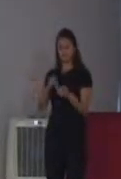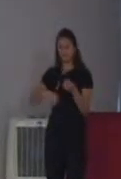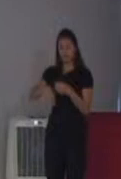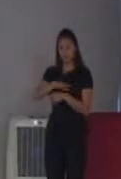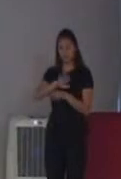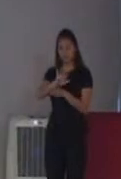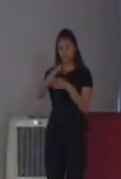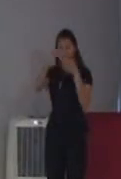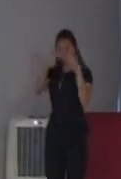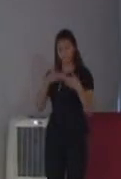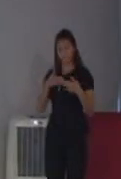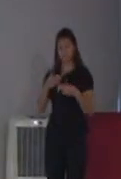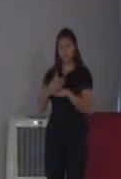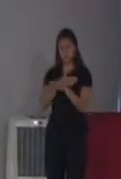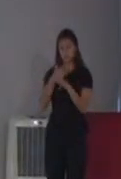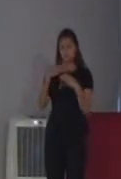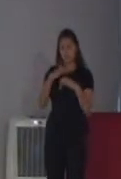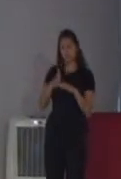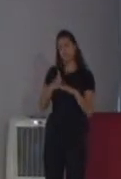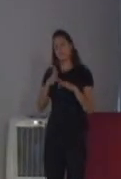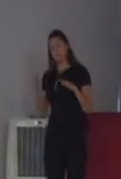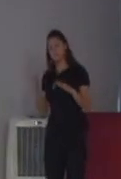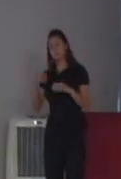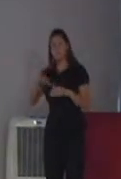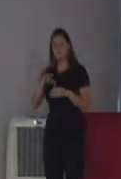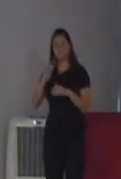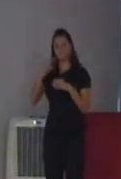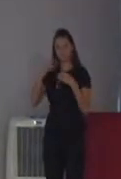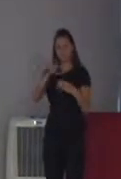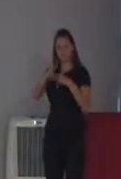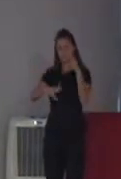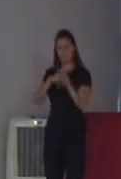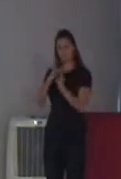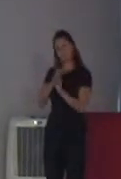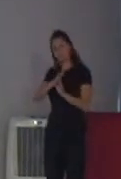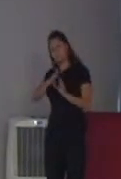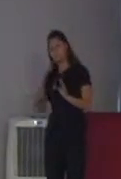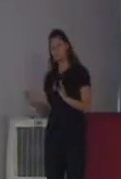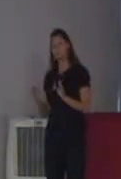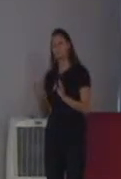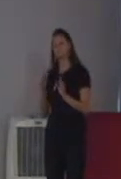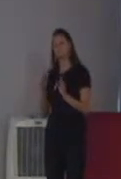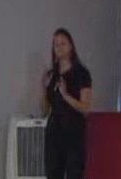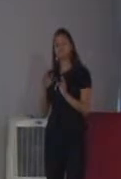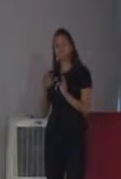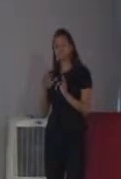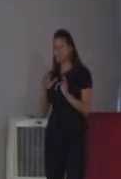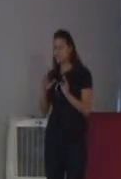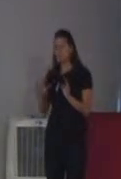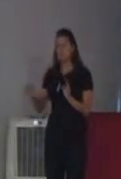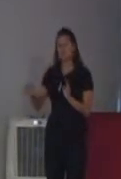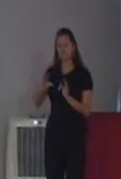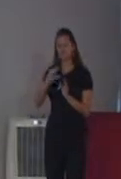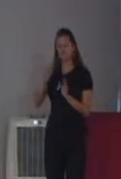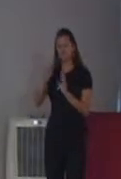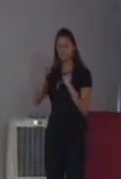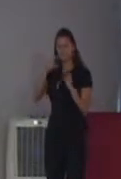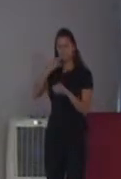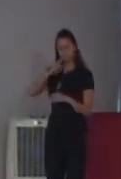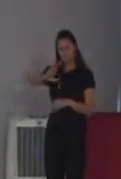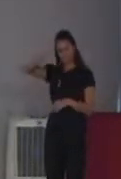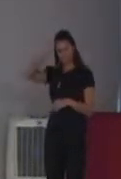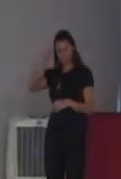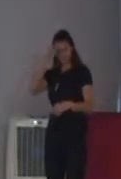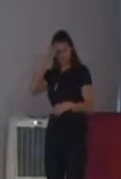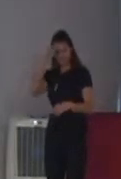discapacidad en épocas de posguerra, fundamentalmente en la Segunda Guerra Mundial, con todo el asunto del Führer. ¿Ustedes saben